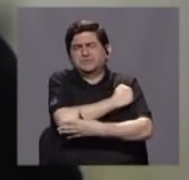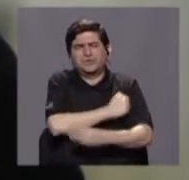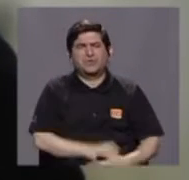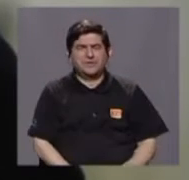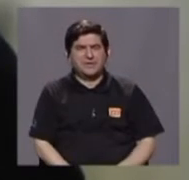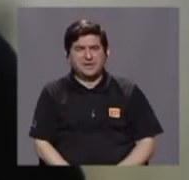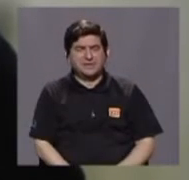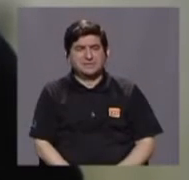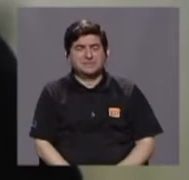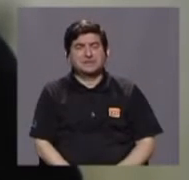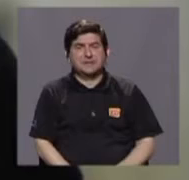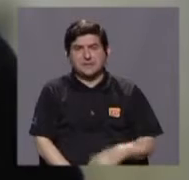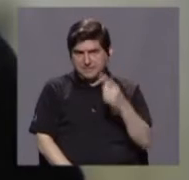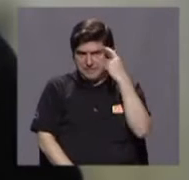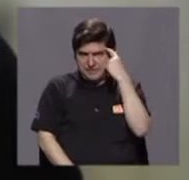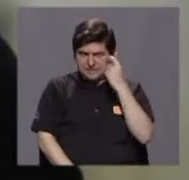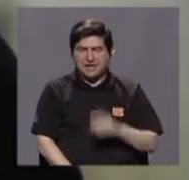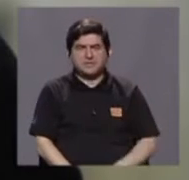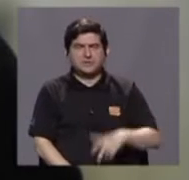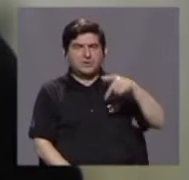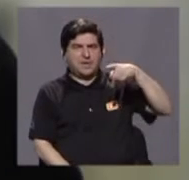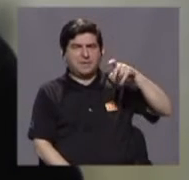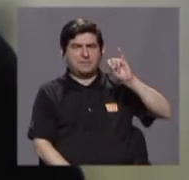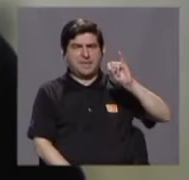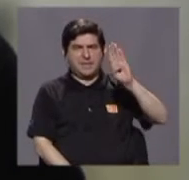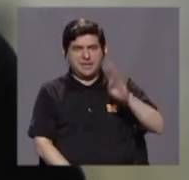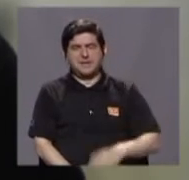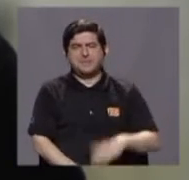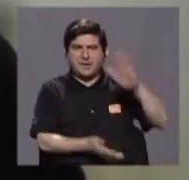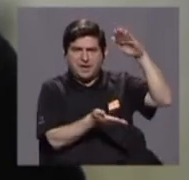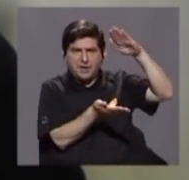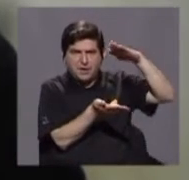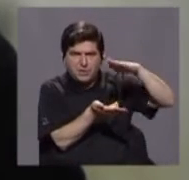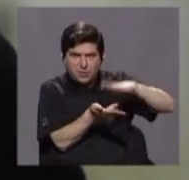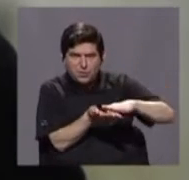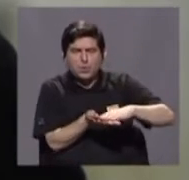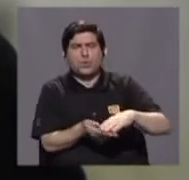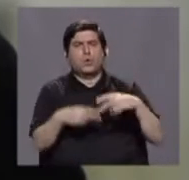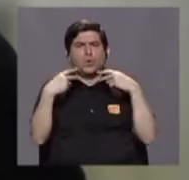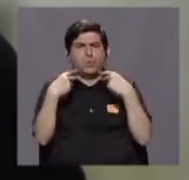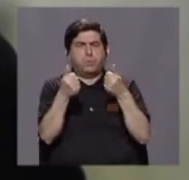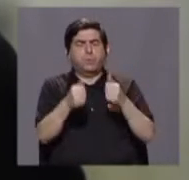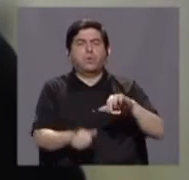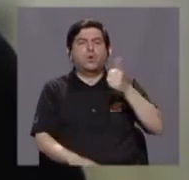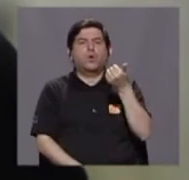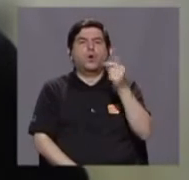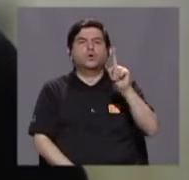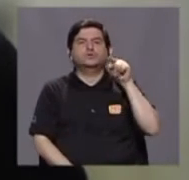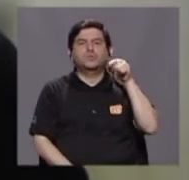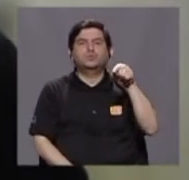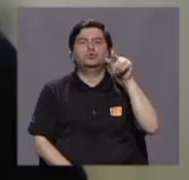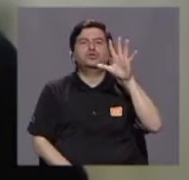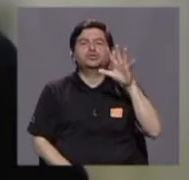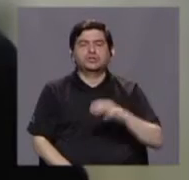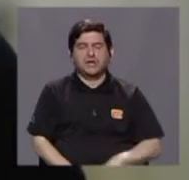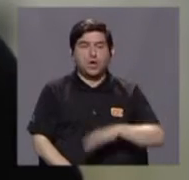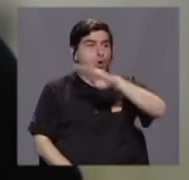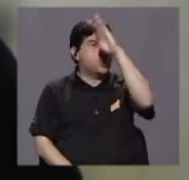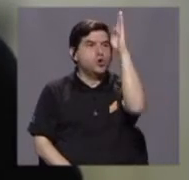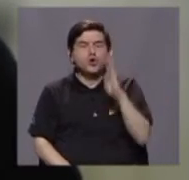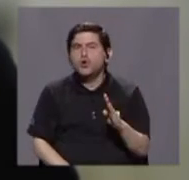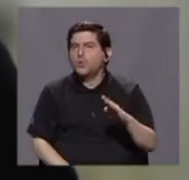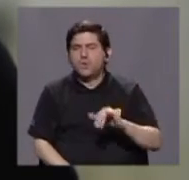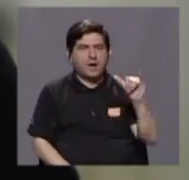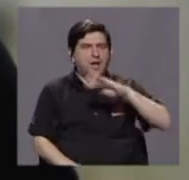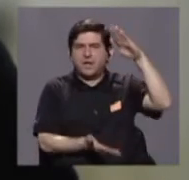en pérdida de PIB, la renta per cápita de un solo golpe ha bajado un 11,5, nunca se vio una